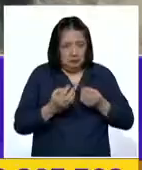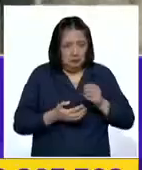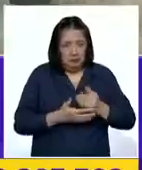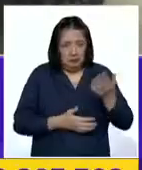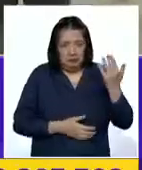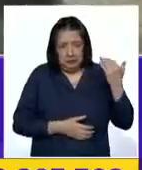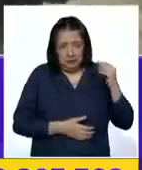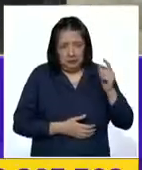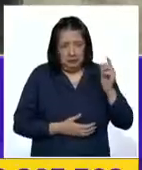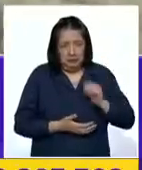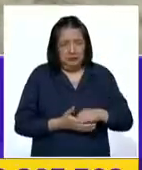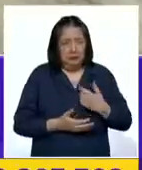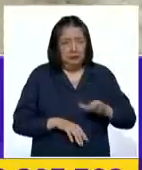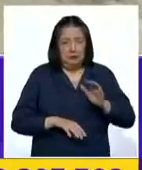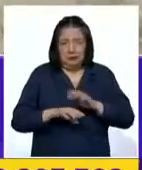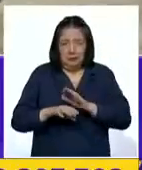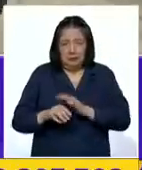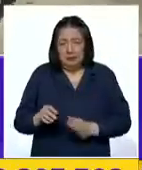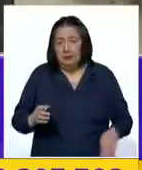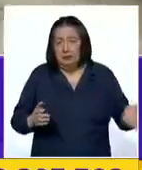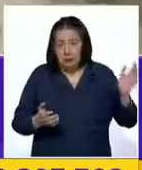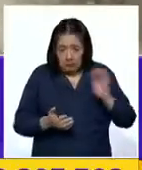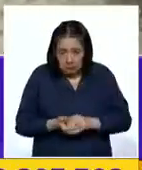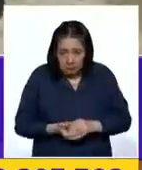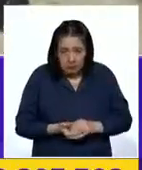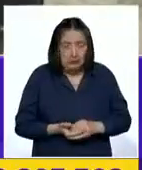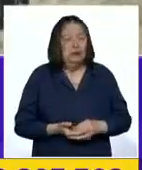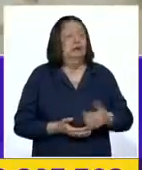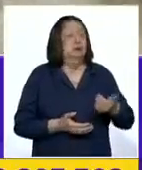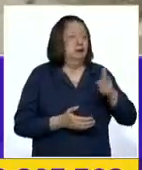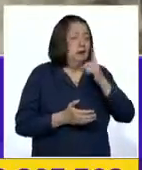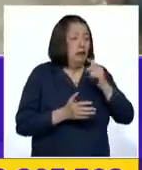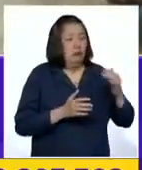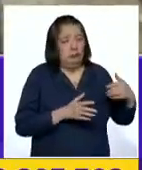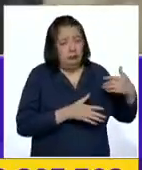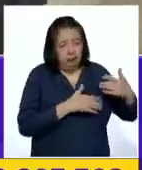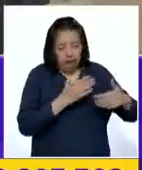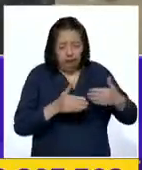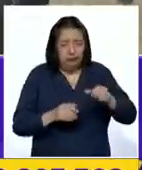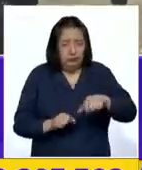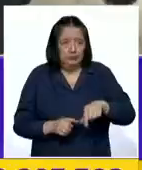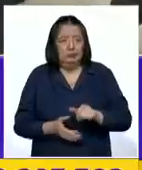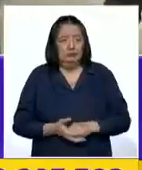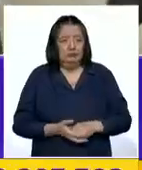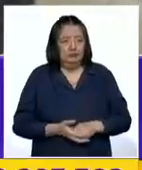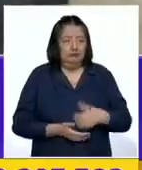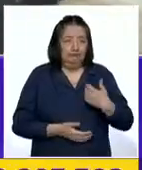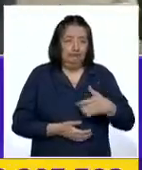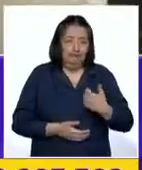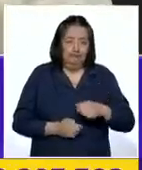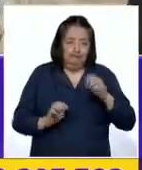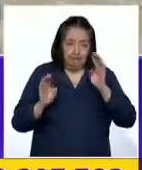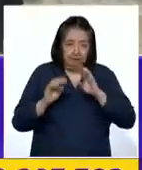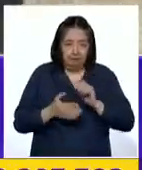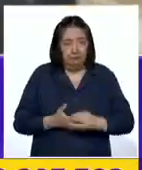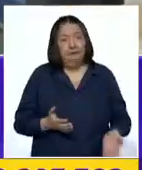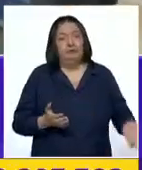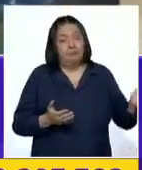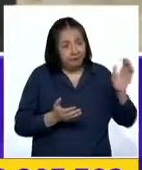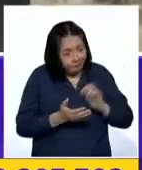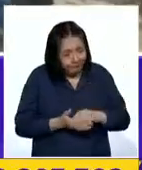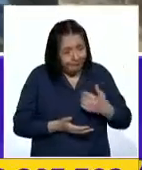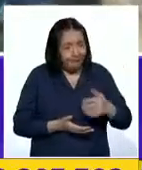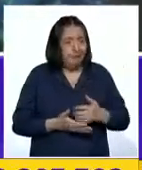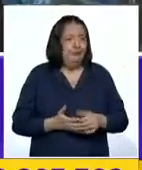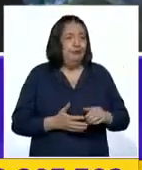hasta hace unos minutos había alertado que nuevamente el Huayco iba a llegar a esta zona. Te escucho. Nos preocupa que el Huayco vuelva a llegar,